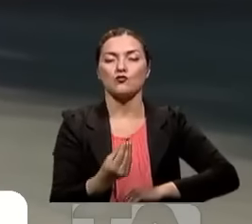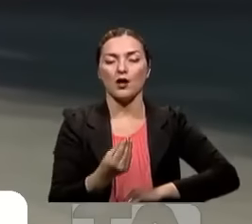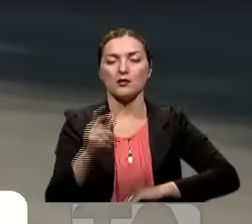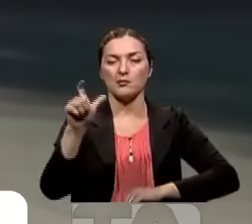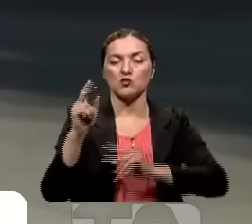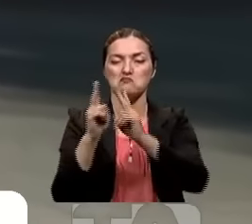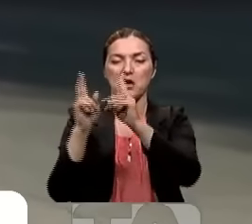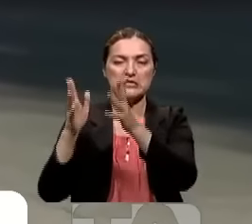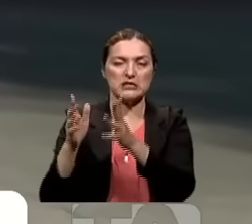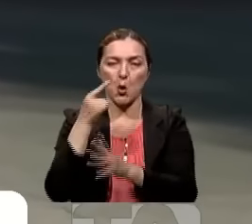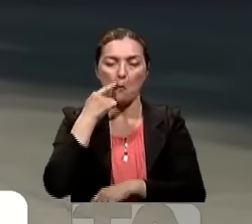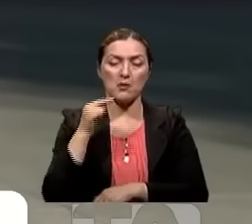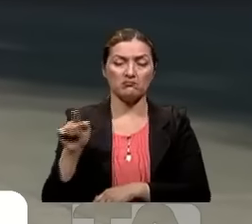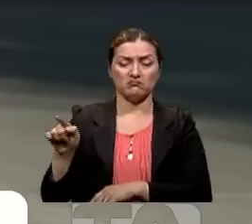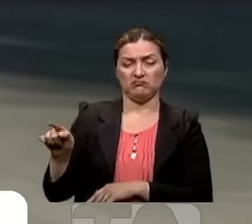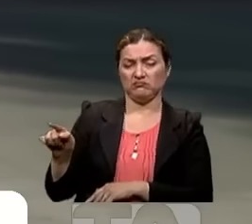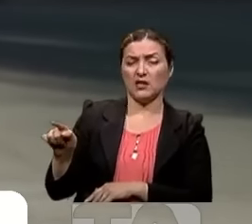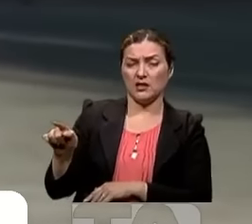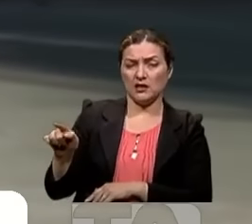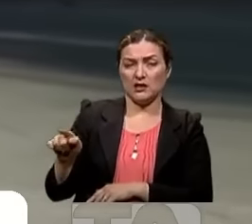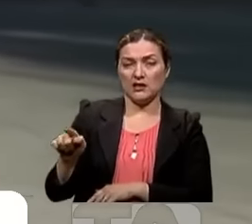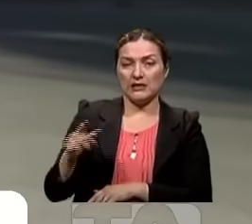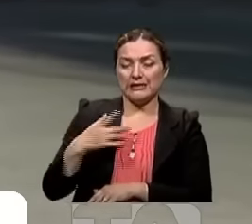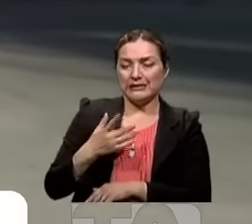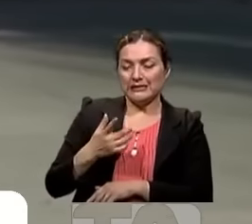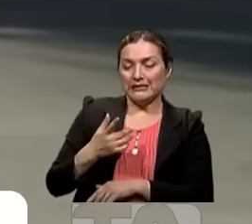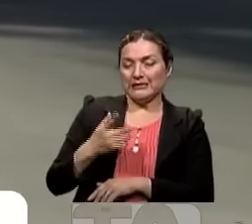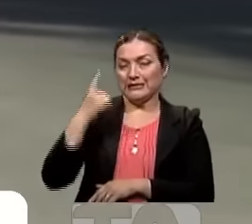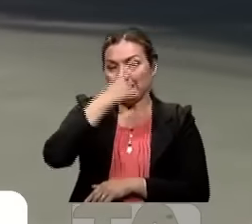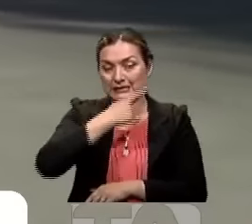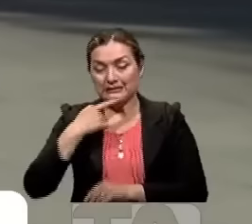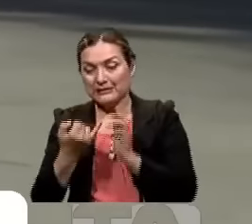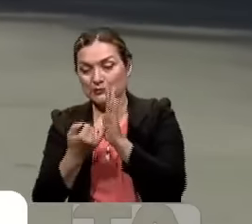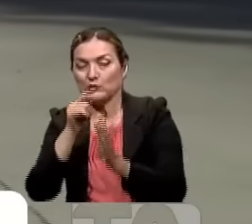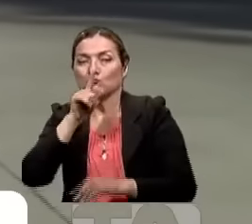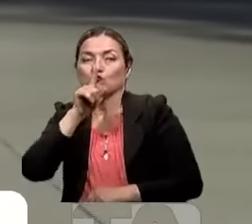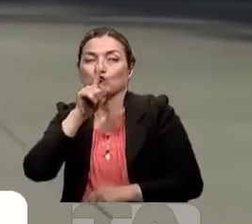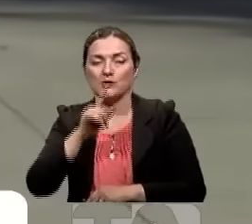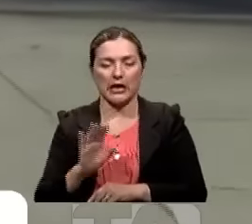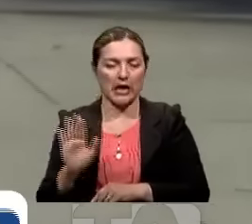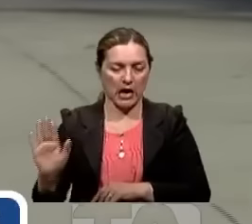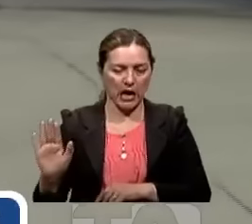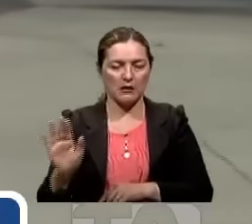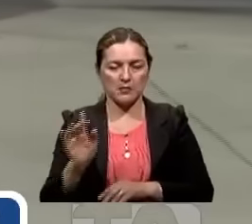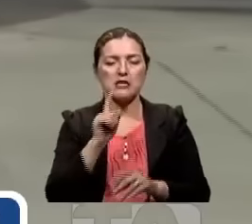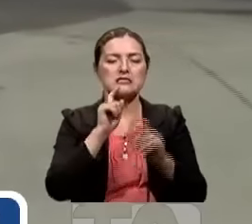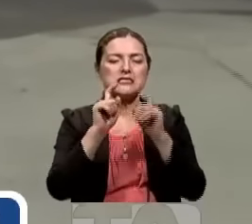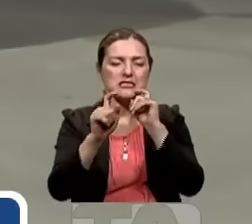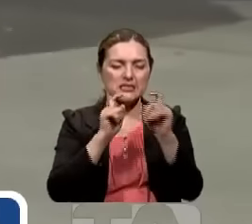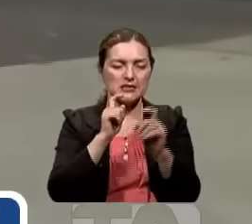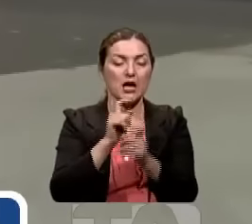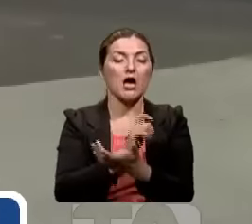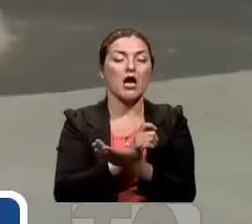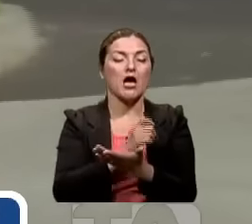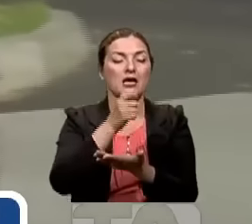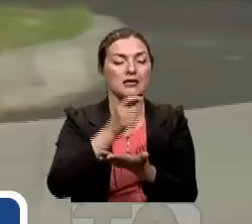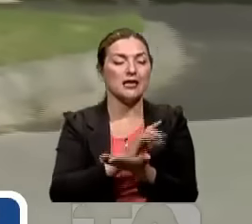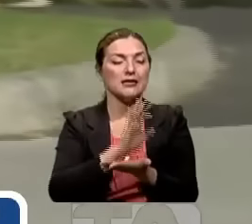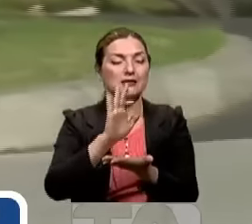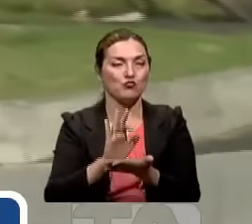los vecinos que obviamente por cuestión de seguridad no vamos a mostrar su identidad, pero nos ha hecho llegar una denuncia de que un cerramiento